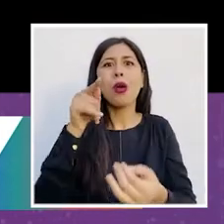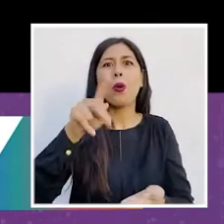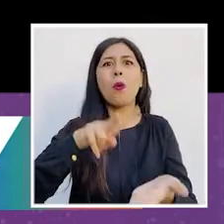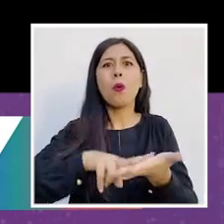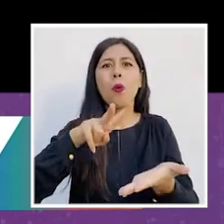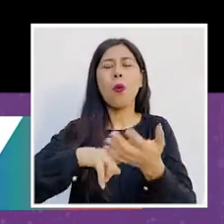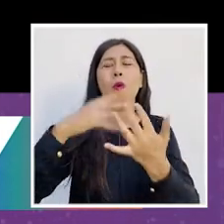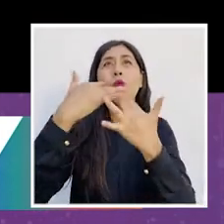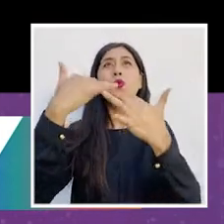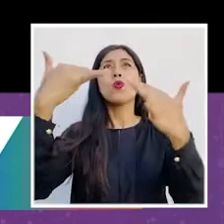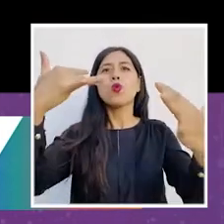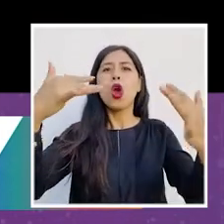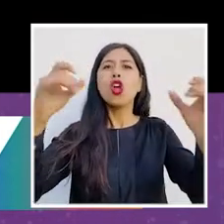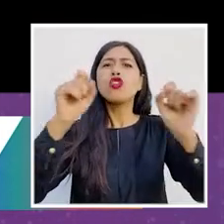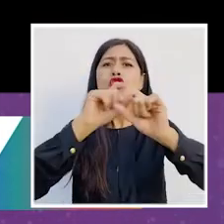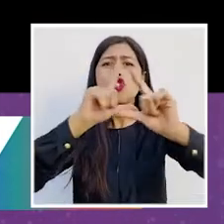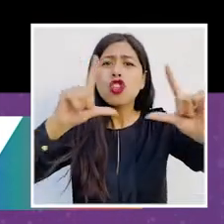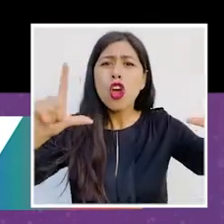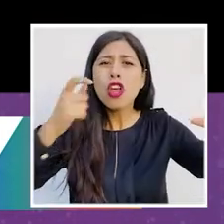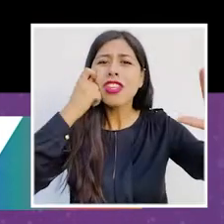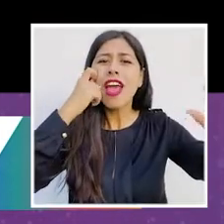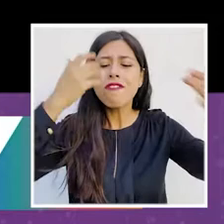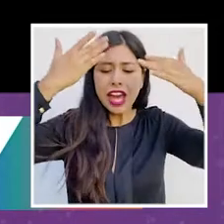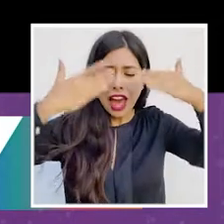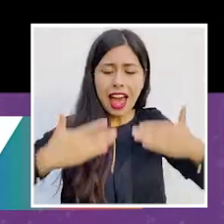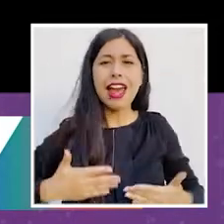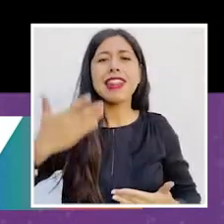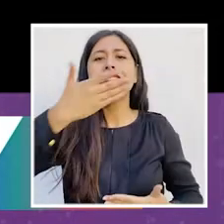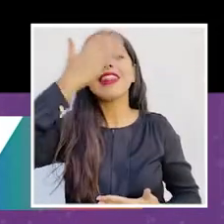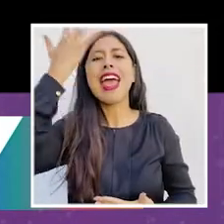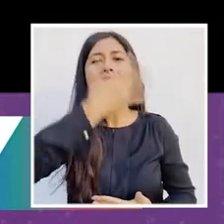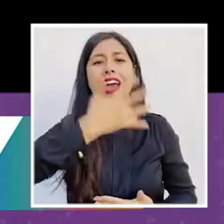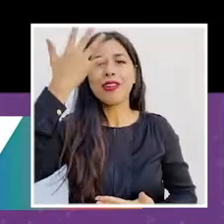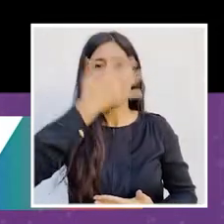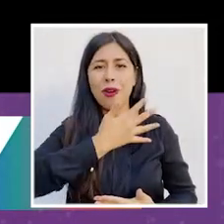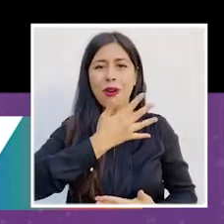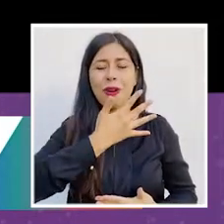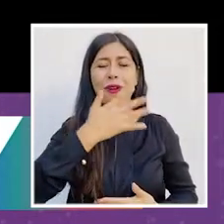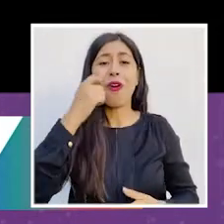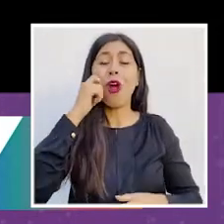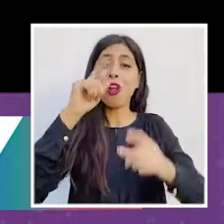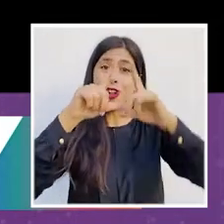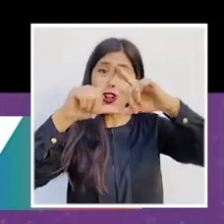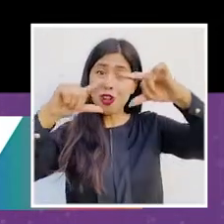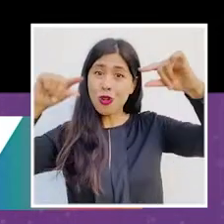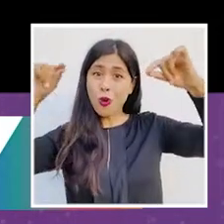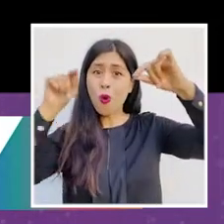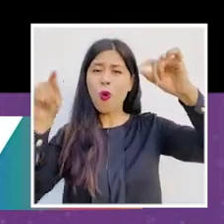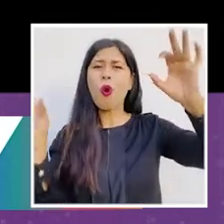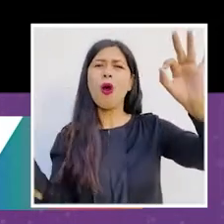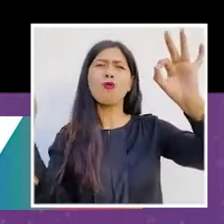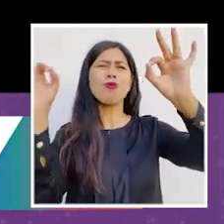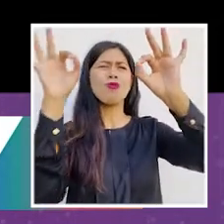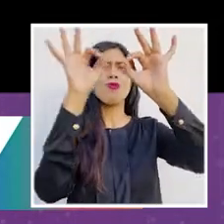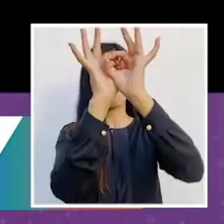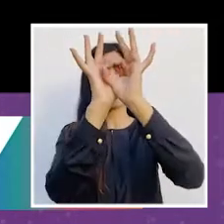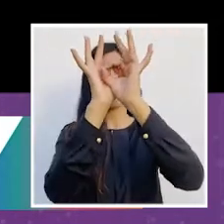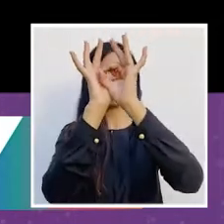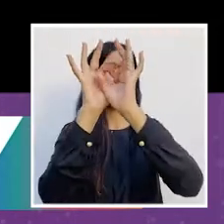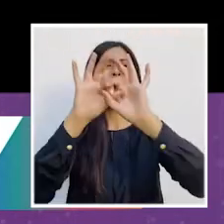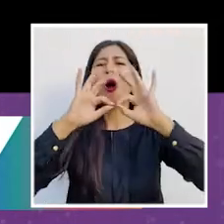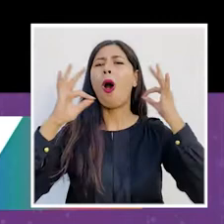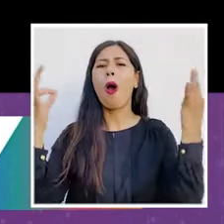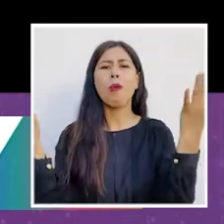Es cuando el Sol se viste de negro, por decirlo de alguna manera. Mira, es la luna que bloquea